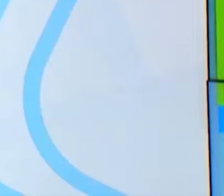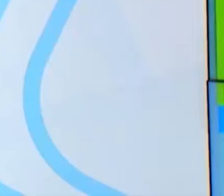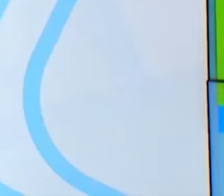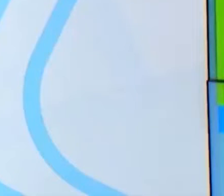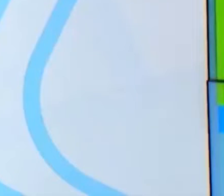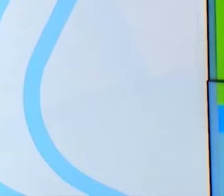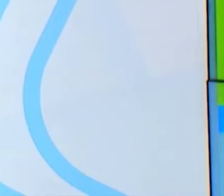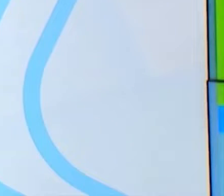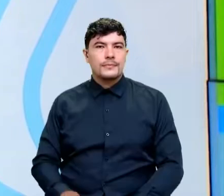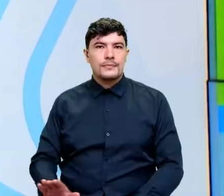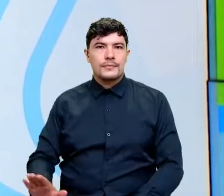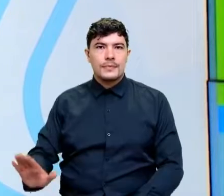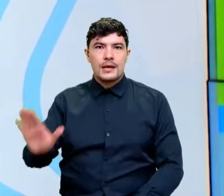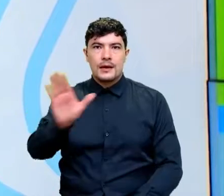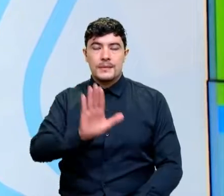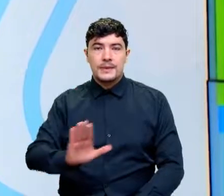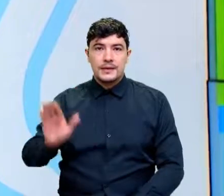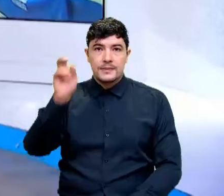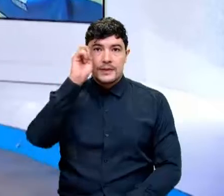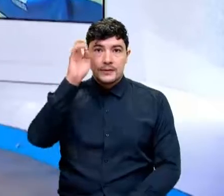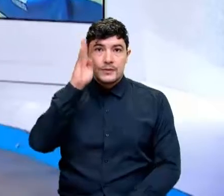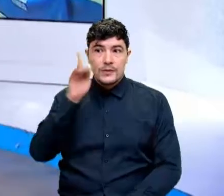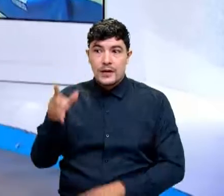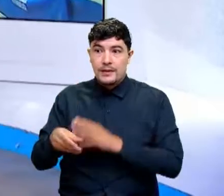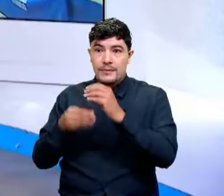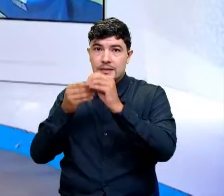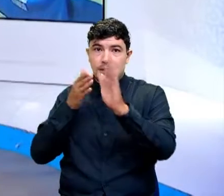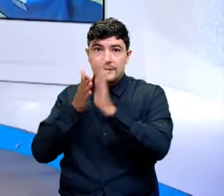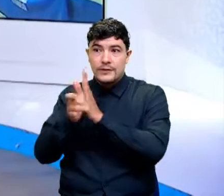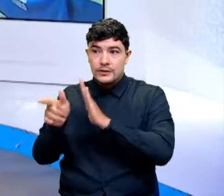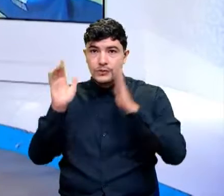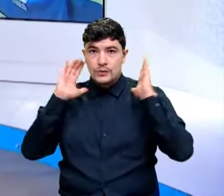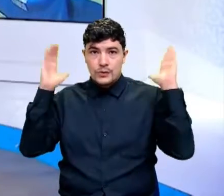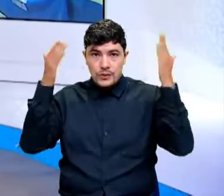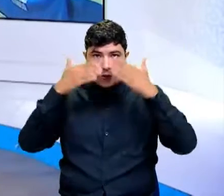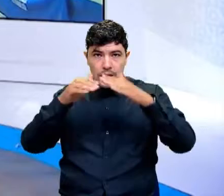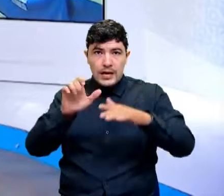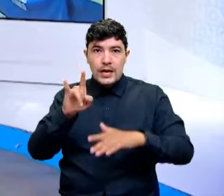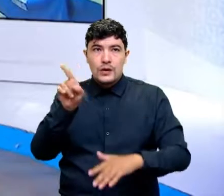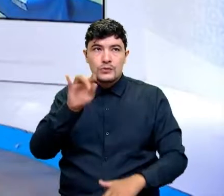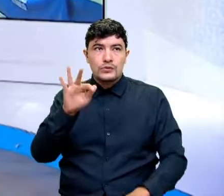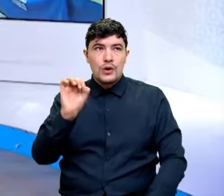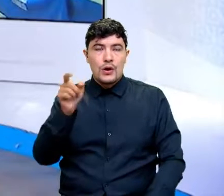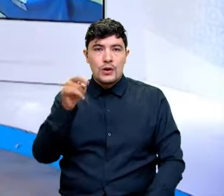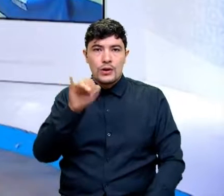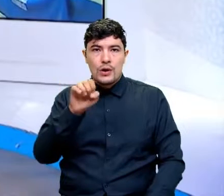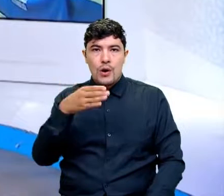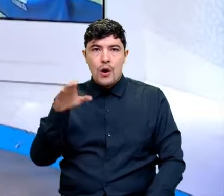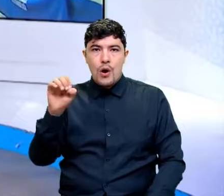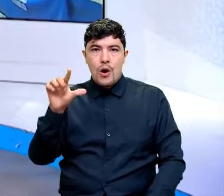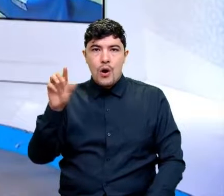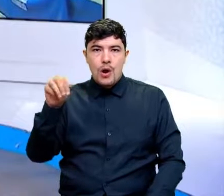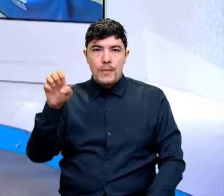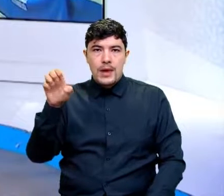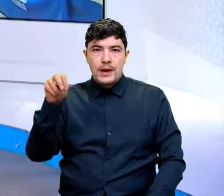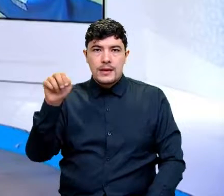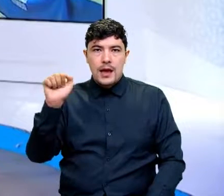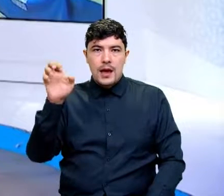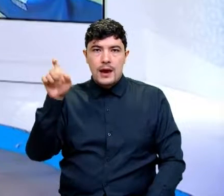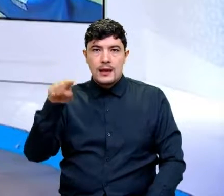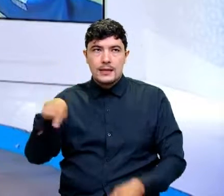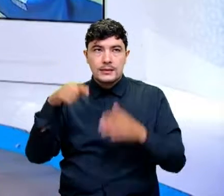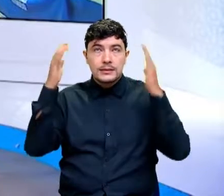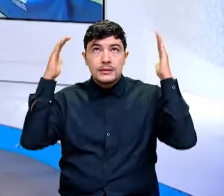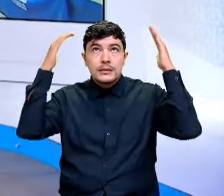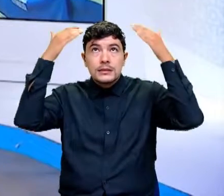Estamos allí en Norte de Santander porque tenemos noticia del Coliseo Menor Eustorgio Colmenares y es que presenta algunas afectaciones en su cubierta y por estos